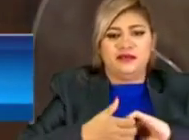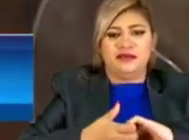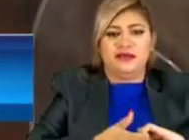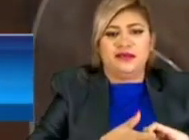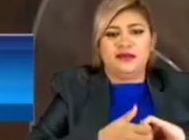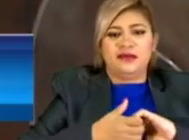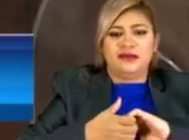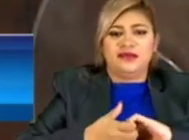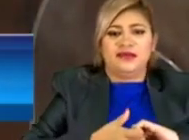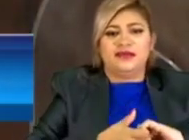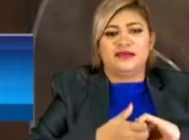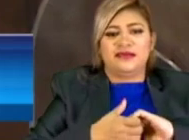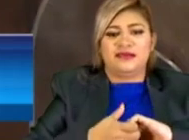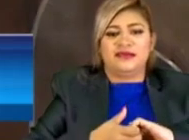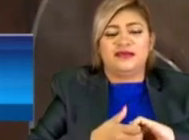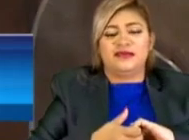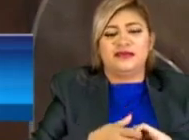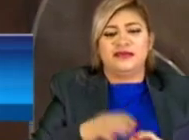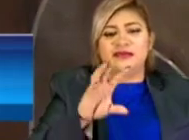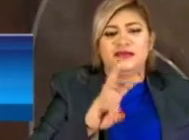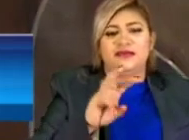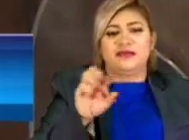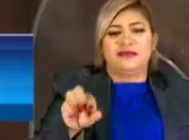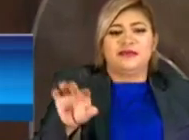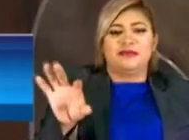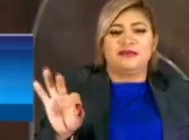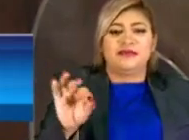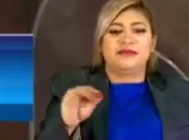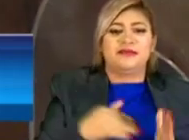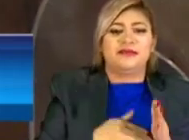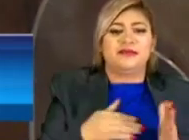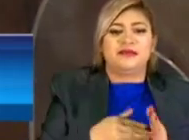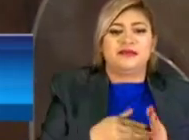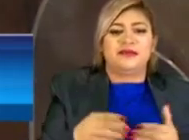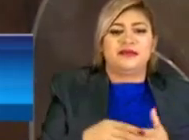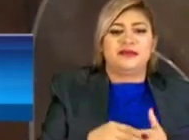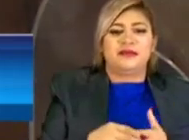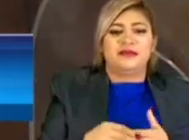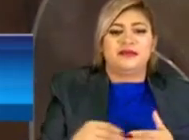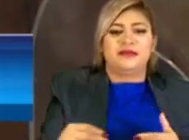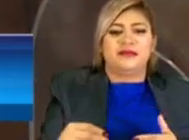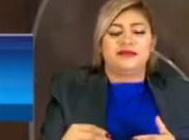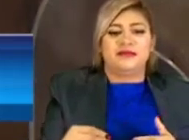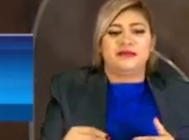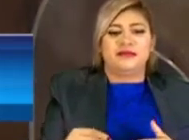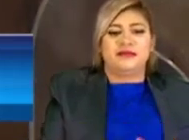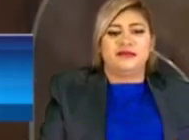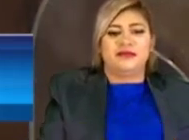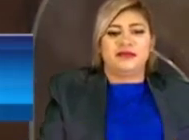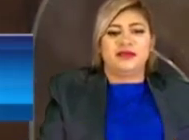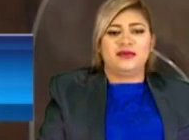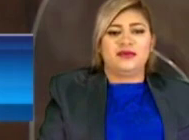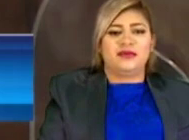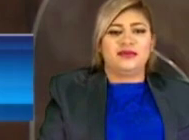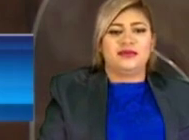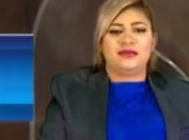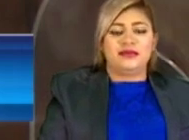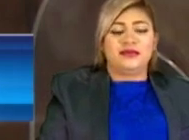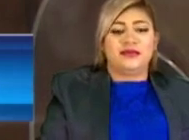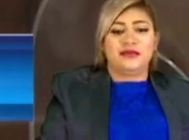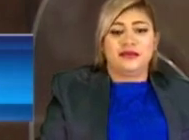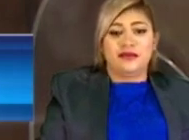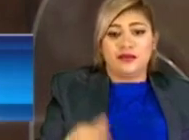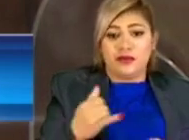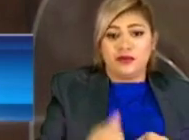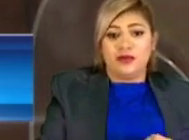productores 6.9 millones de balboas en productos nacionales y durante el